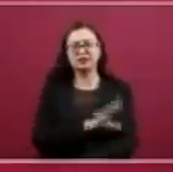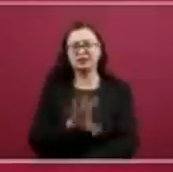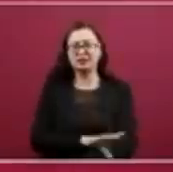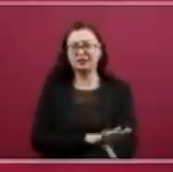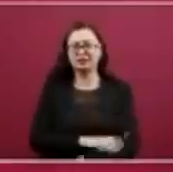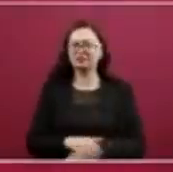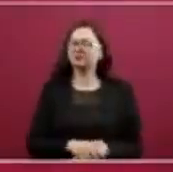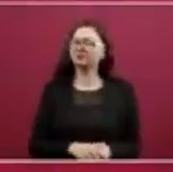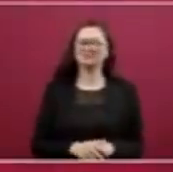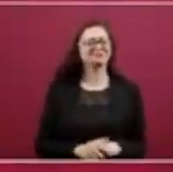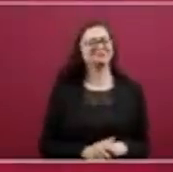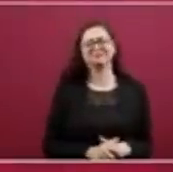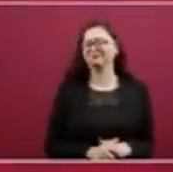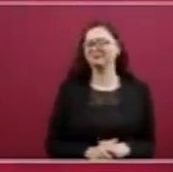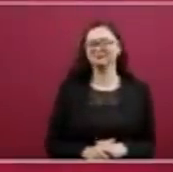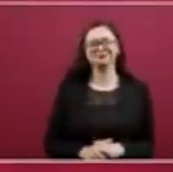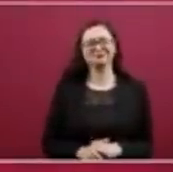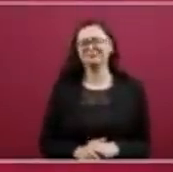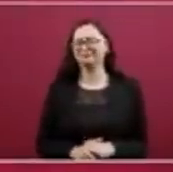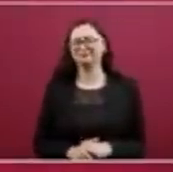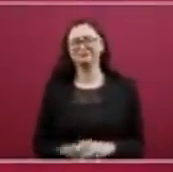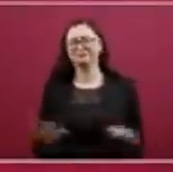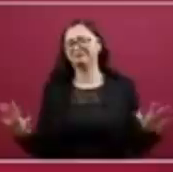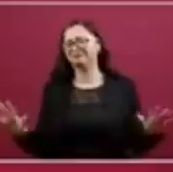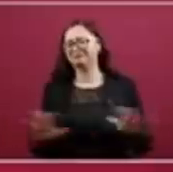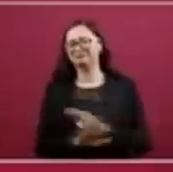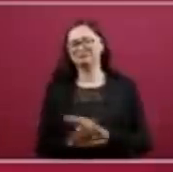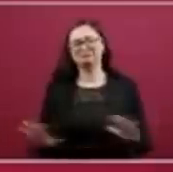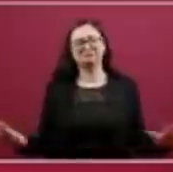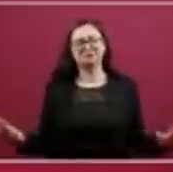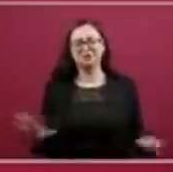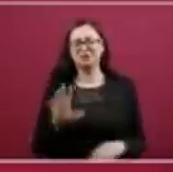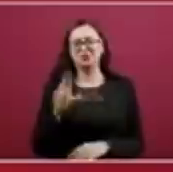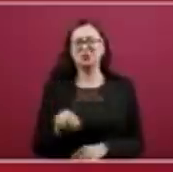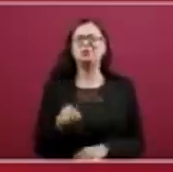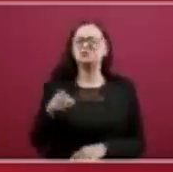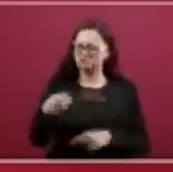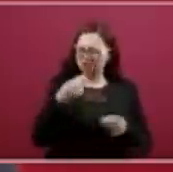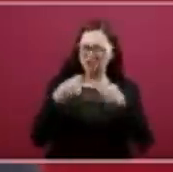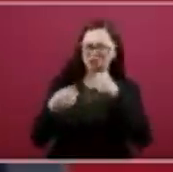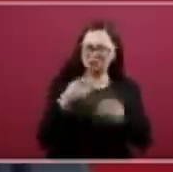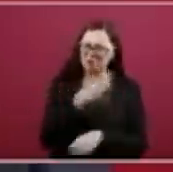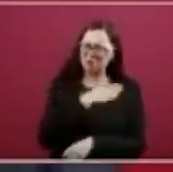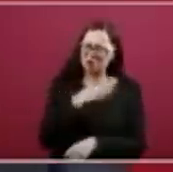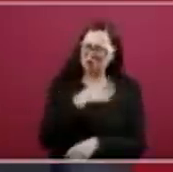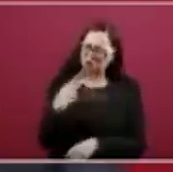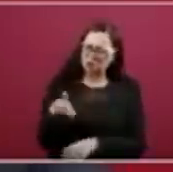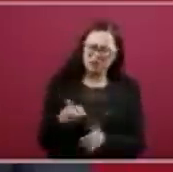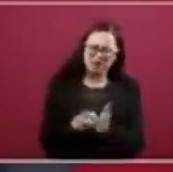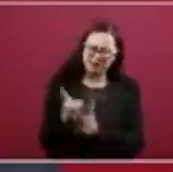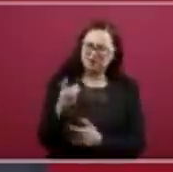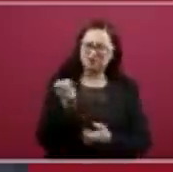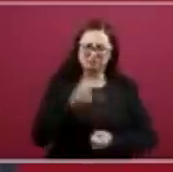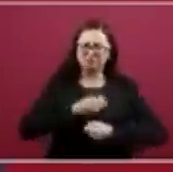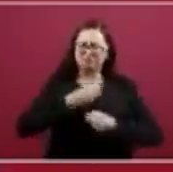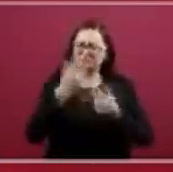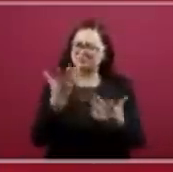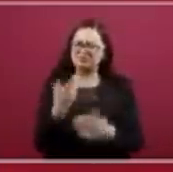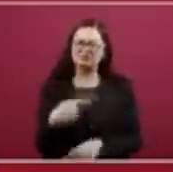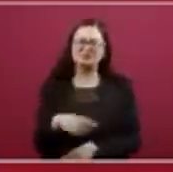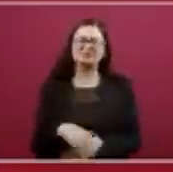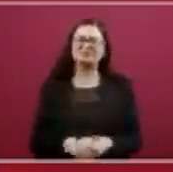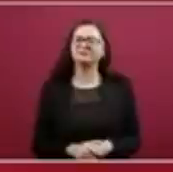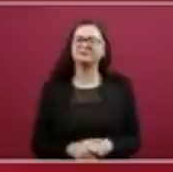No es así, pero tú tienes todo el derecho, además tú eres un buen periodista, porque